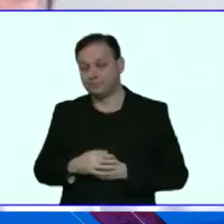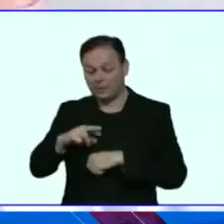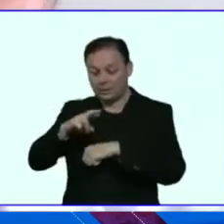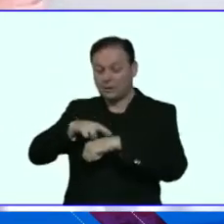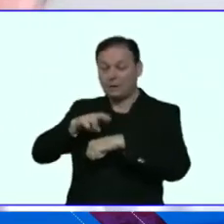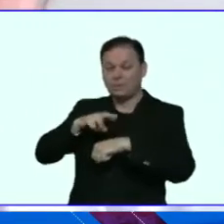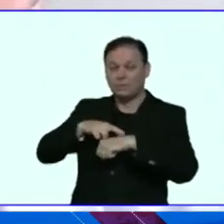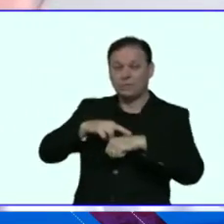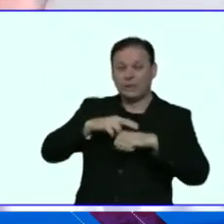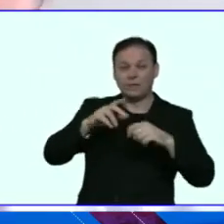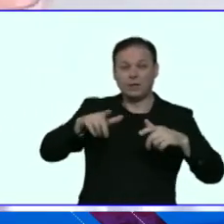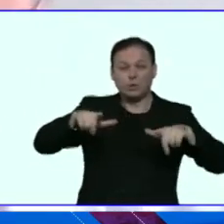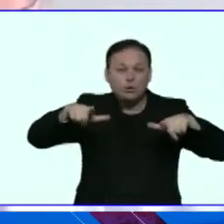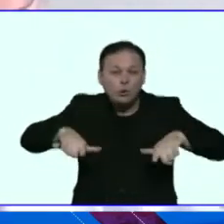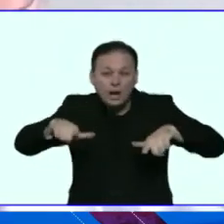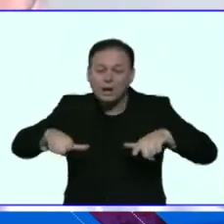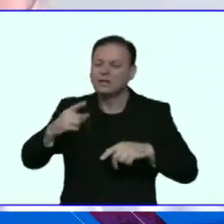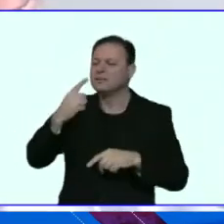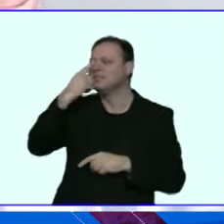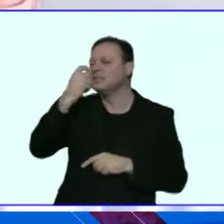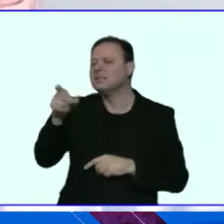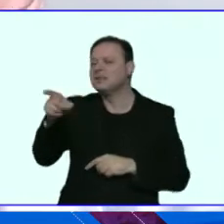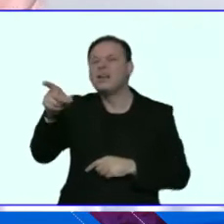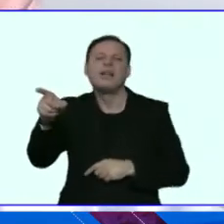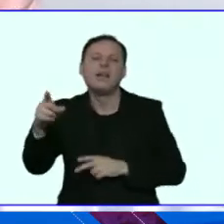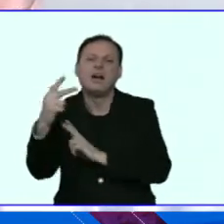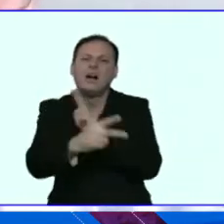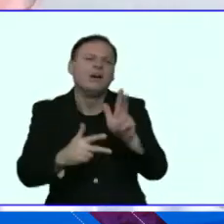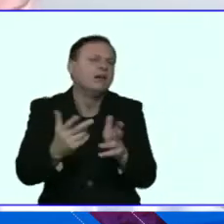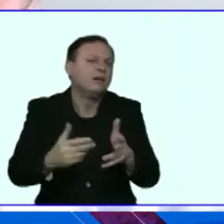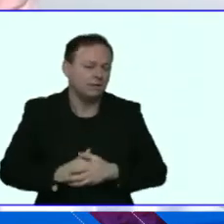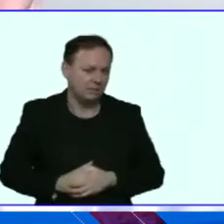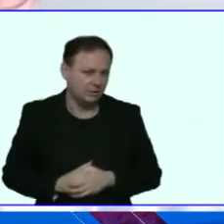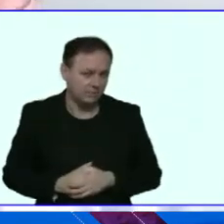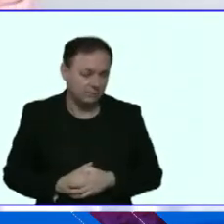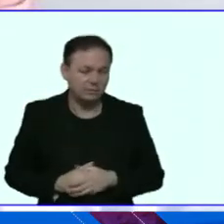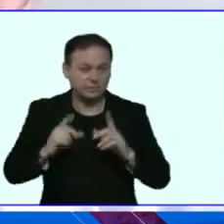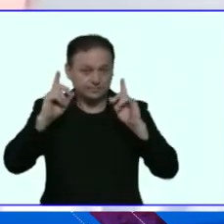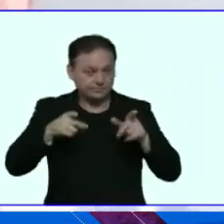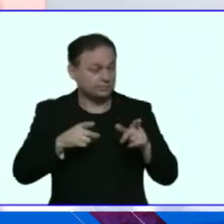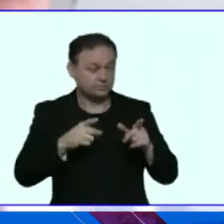¿Qué dice esta persona? Y también me llama la atención esto que nos estás contando. Hay una licitación ganada, hay